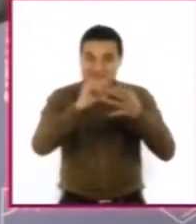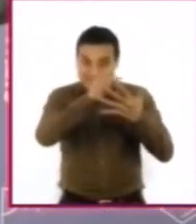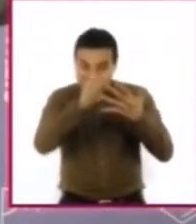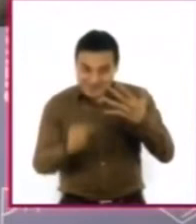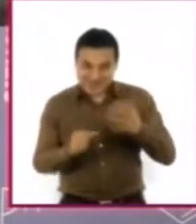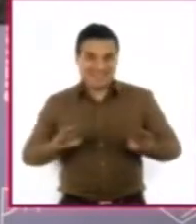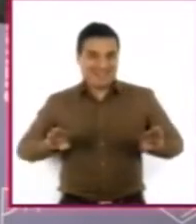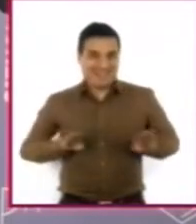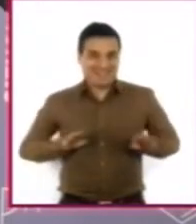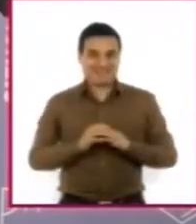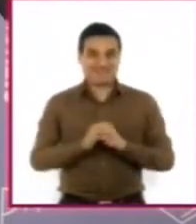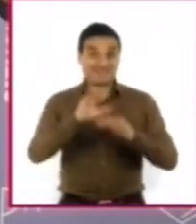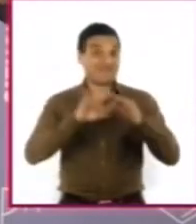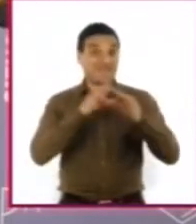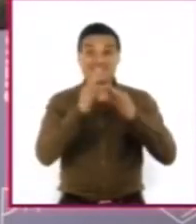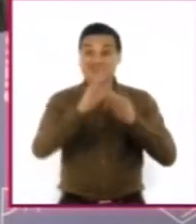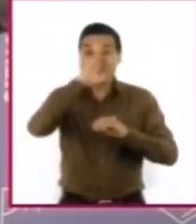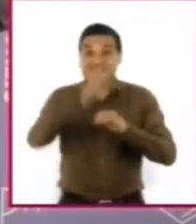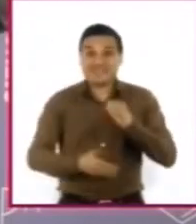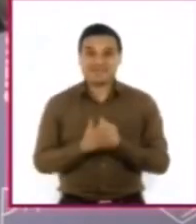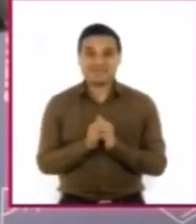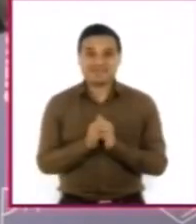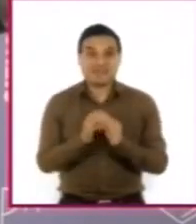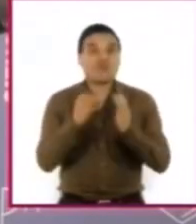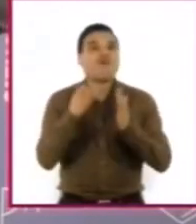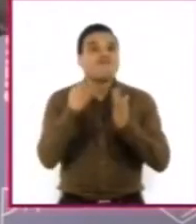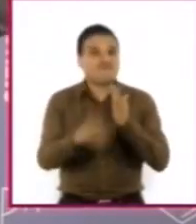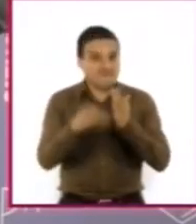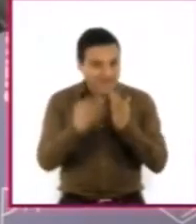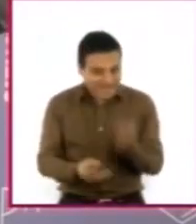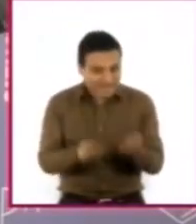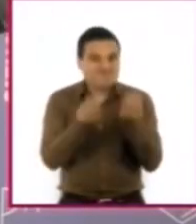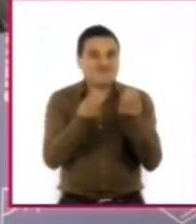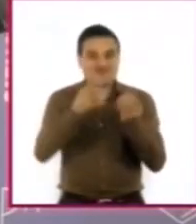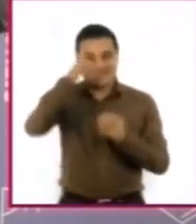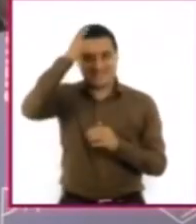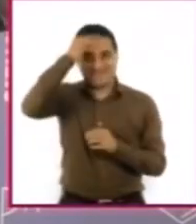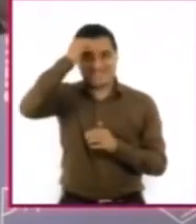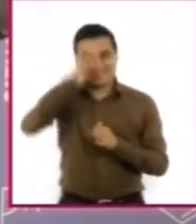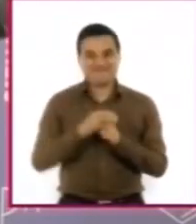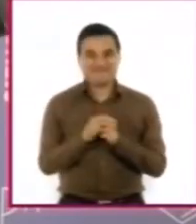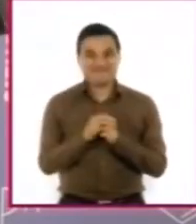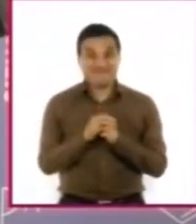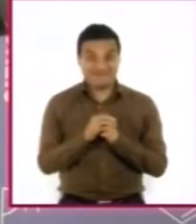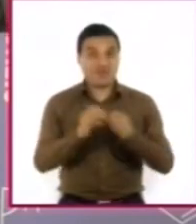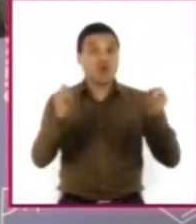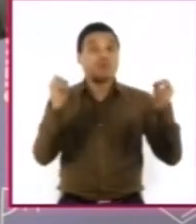¿Listo? Terminamos. Pero aún nos queda mucho por explorar y descubrir. Así que nos